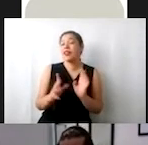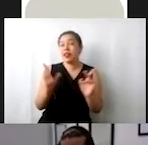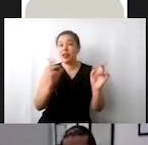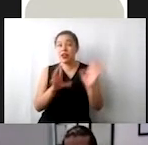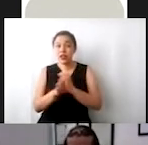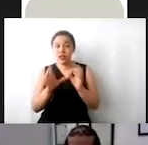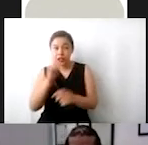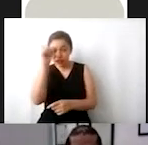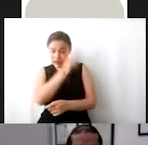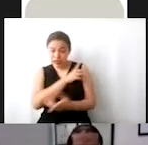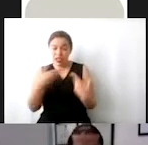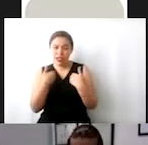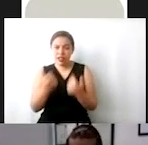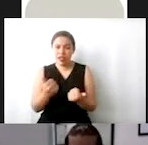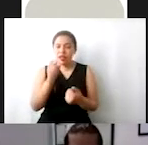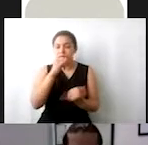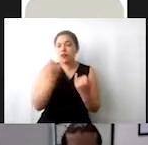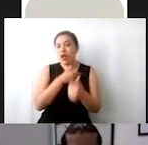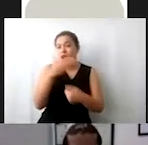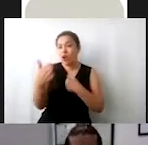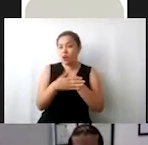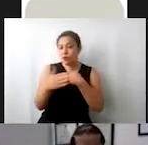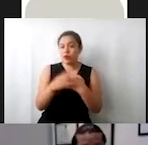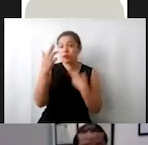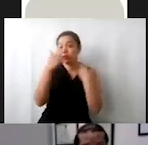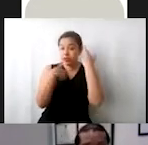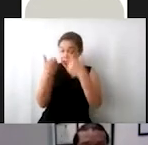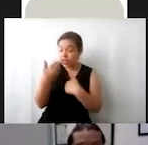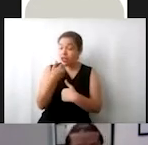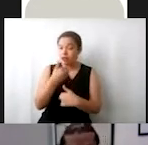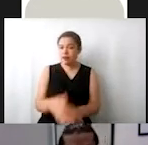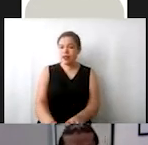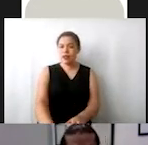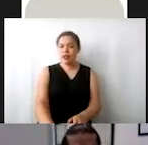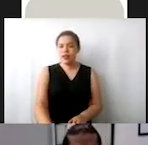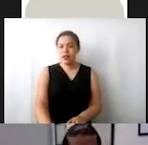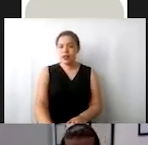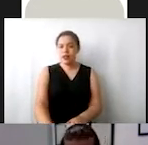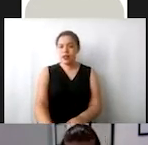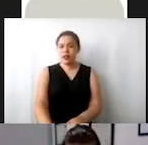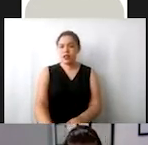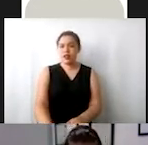estar atentos a todo lo que viene en adelante. Por ejemplo, aquí viene